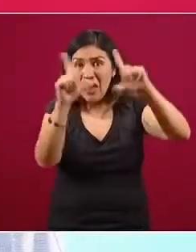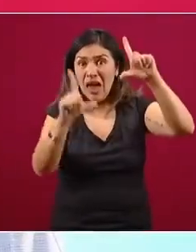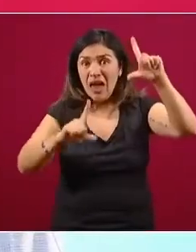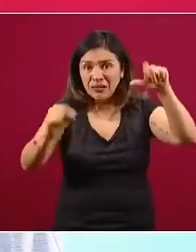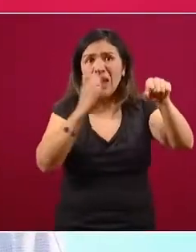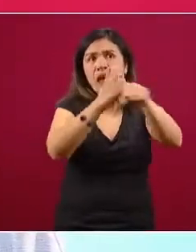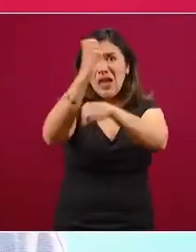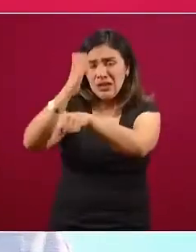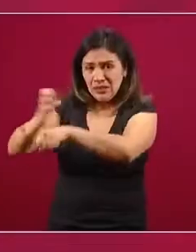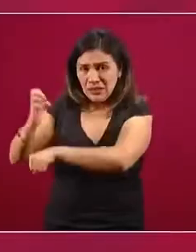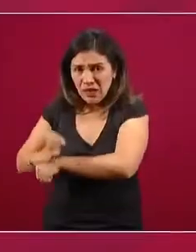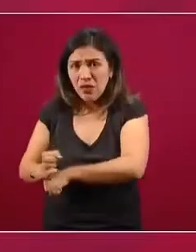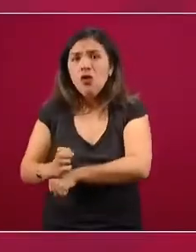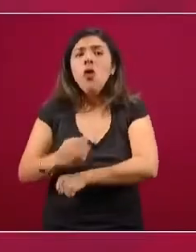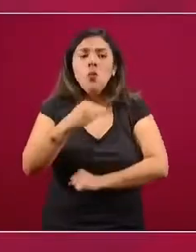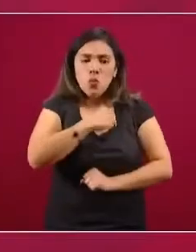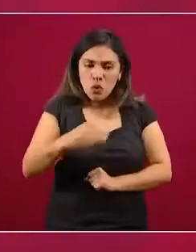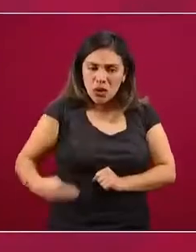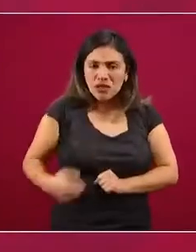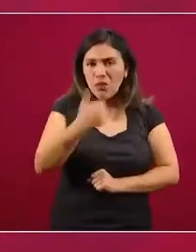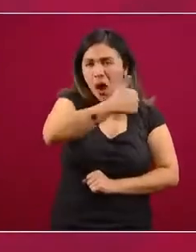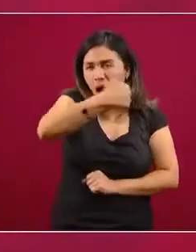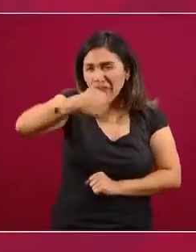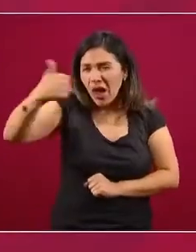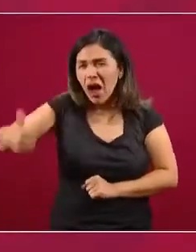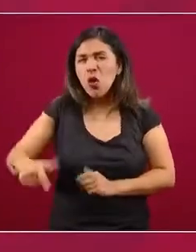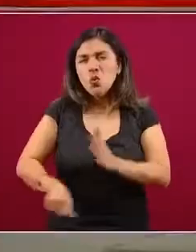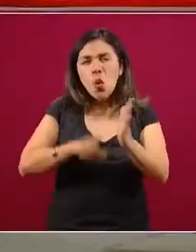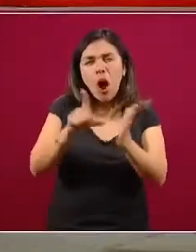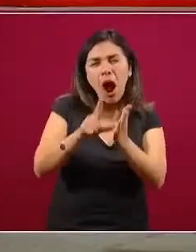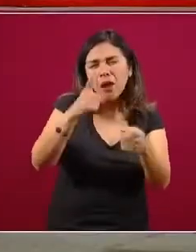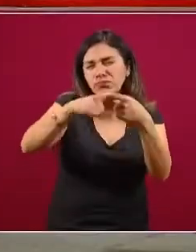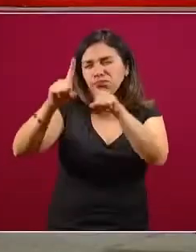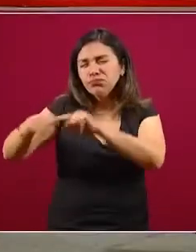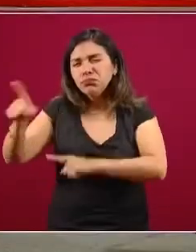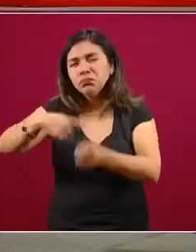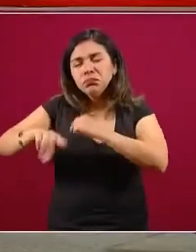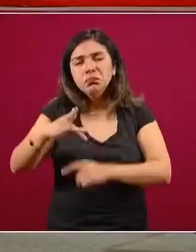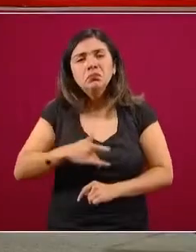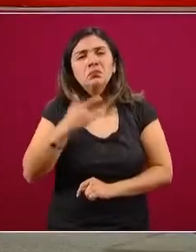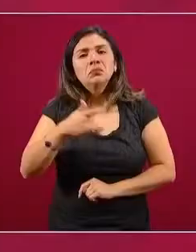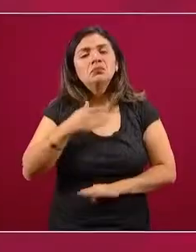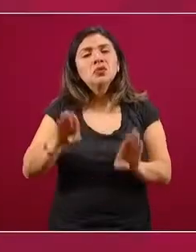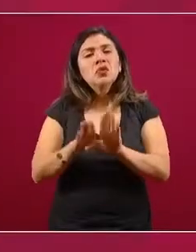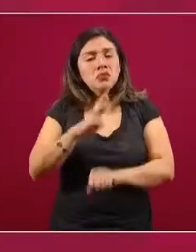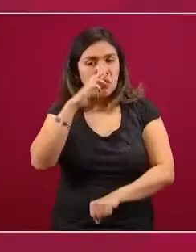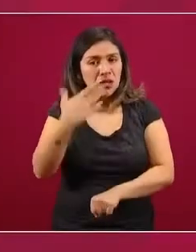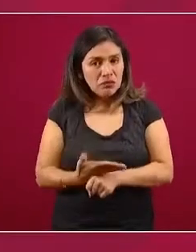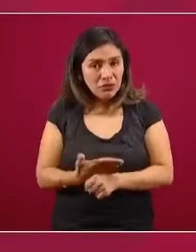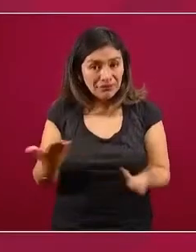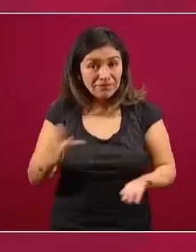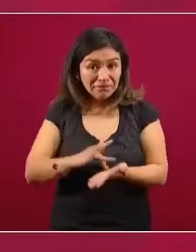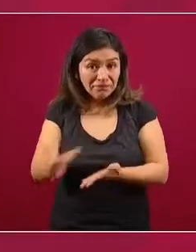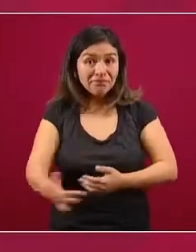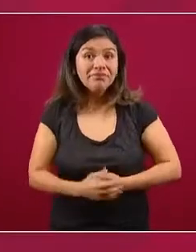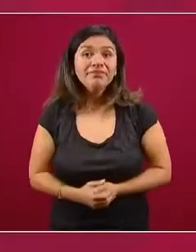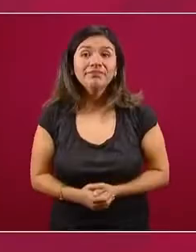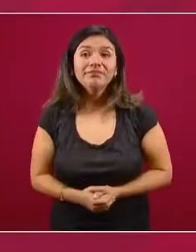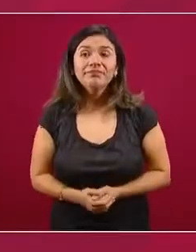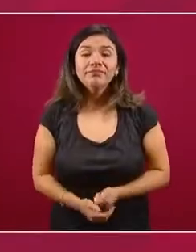entidades federativas y en cada municipio y en cada localidad una actitud responsable. Muchas gracias.